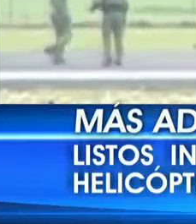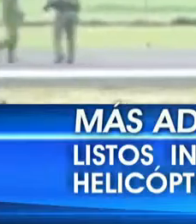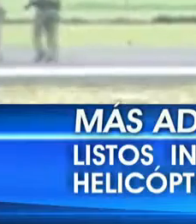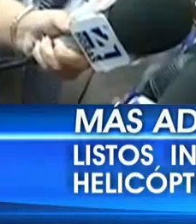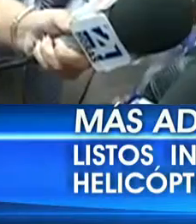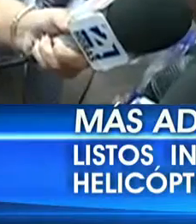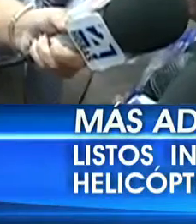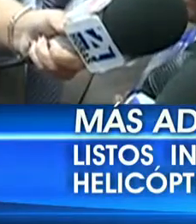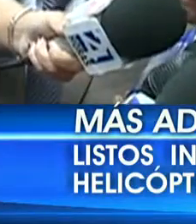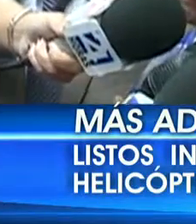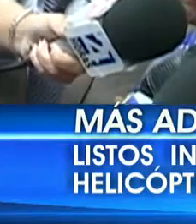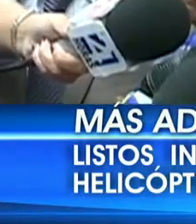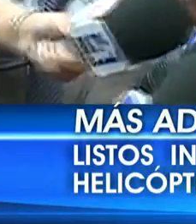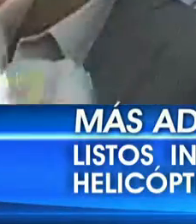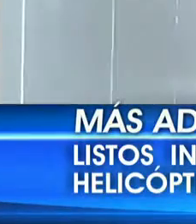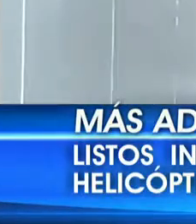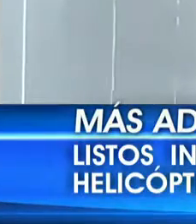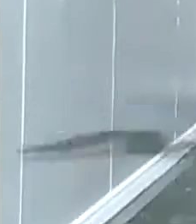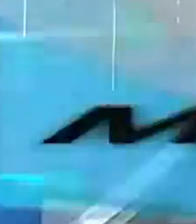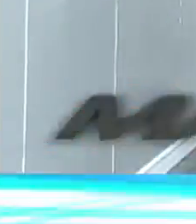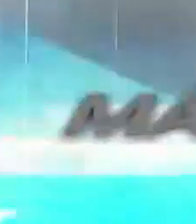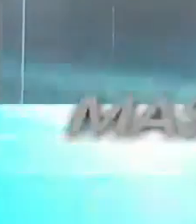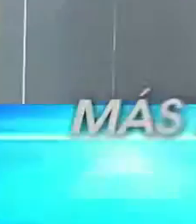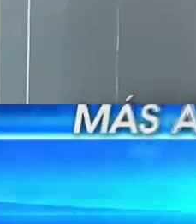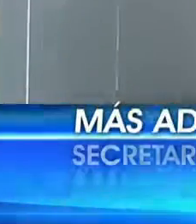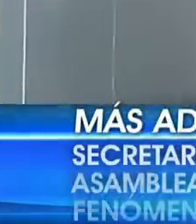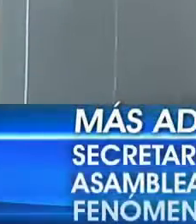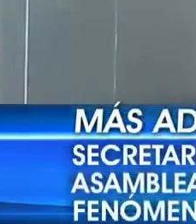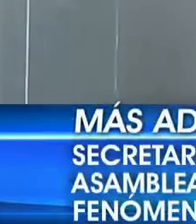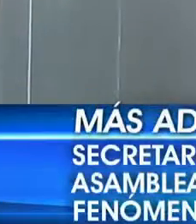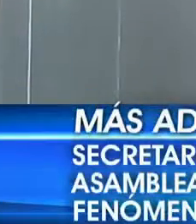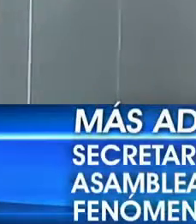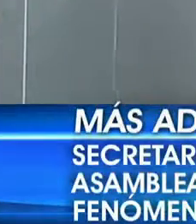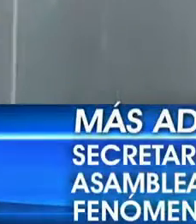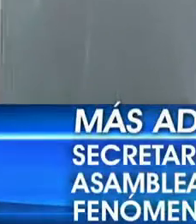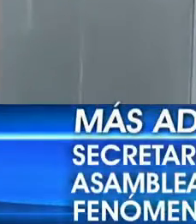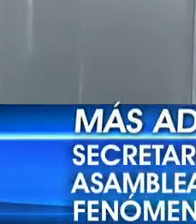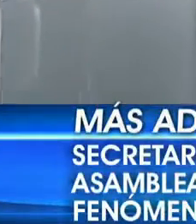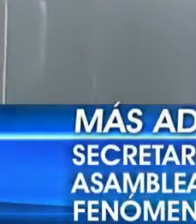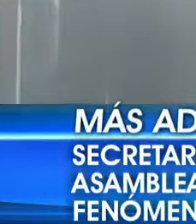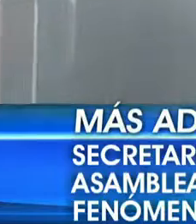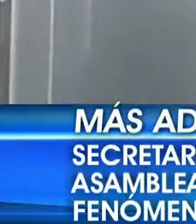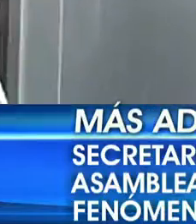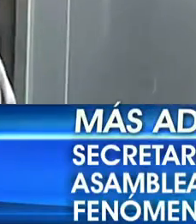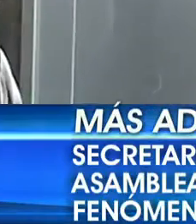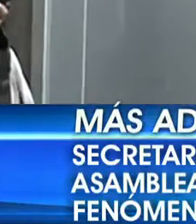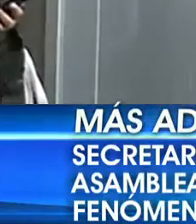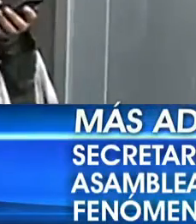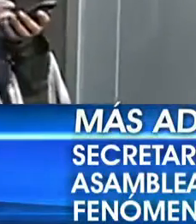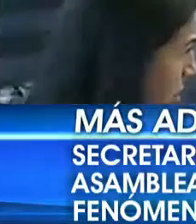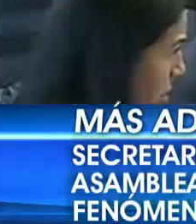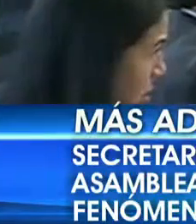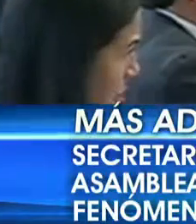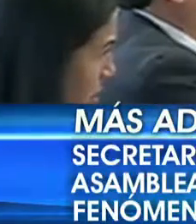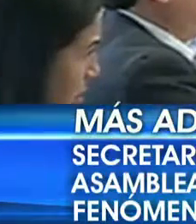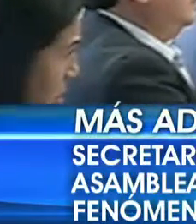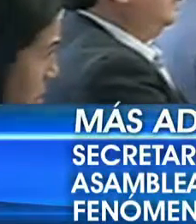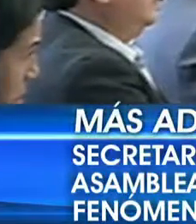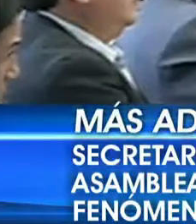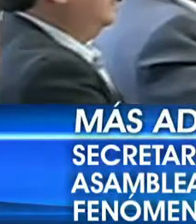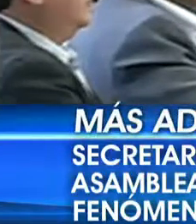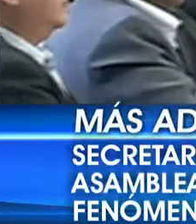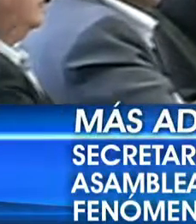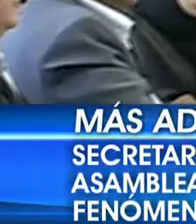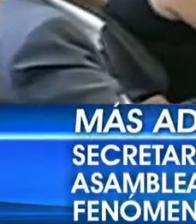detalles acerca de esta noticia. Además, la Secretaría de Riesgos compareció en la Asamblea para informar a los